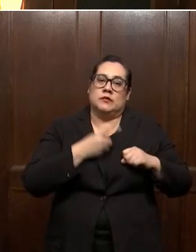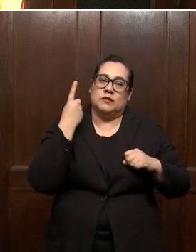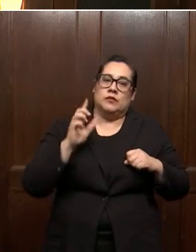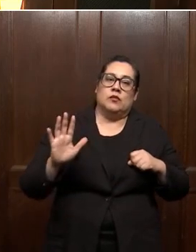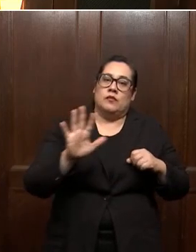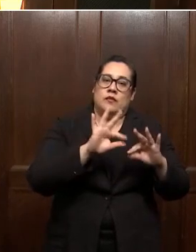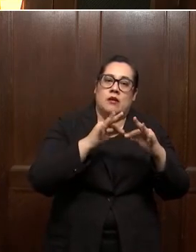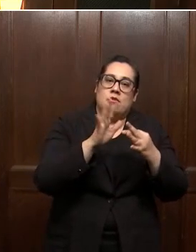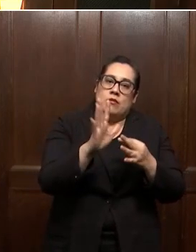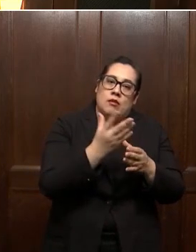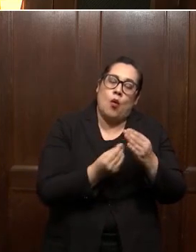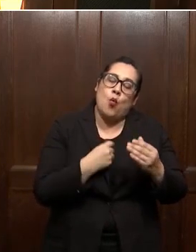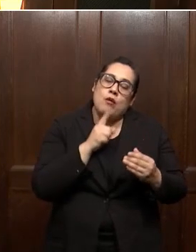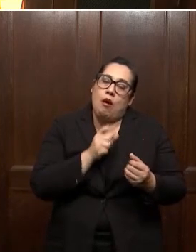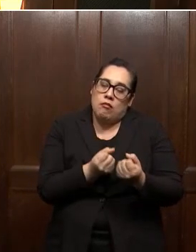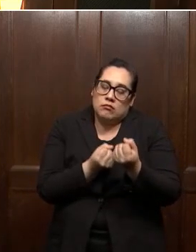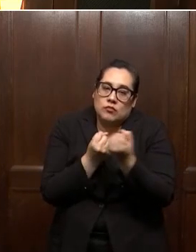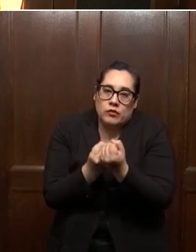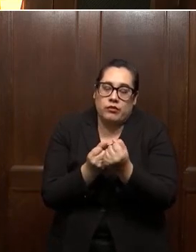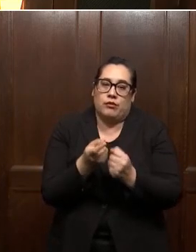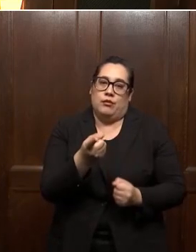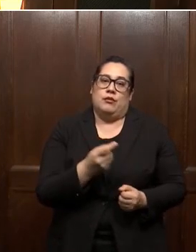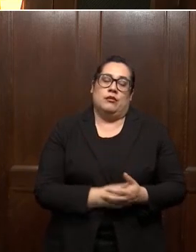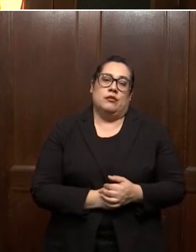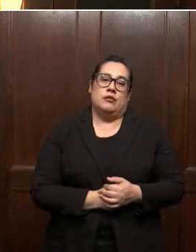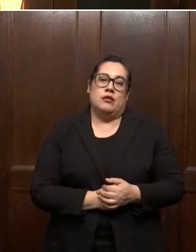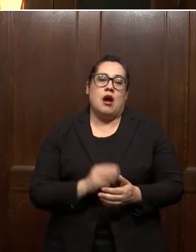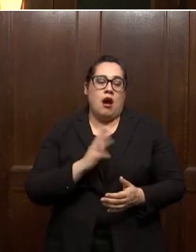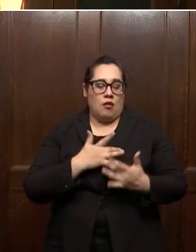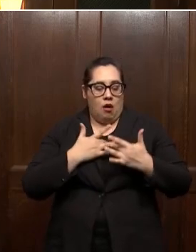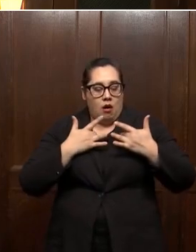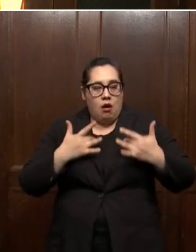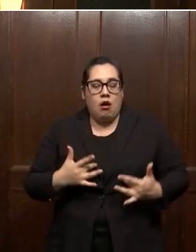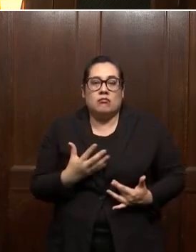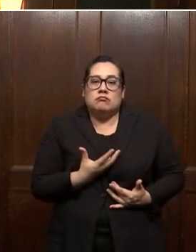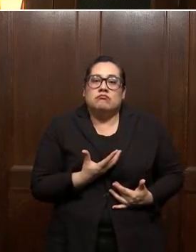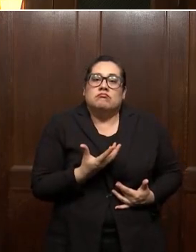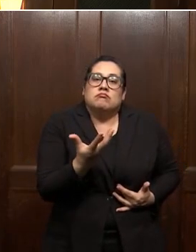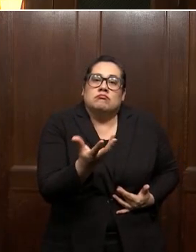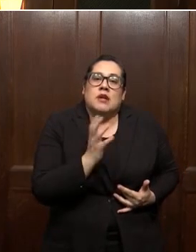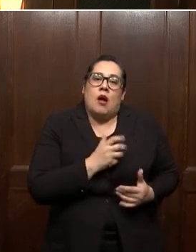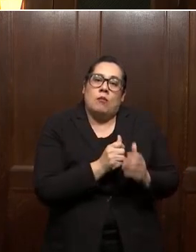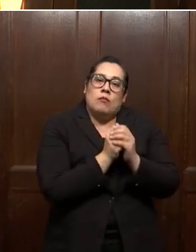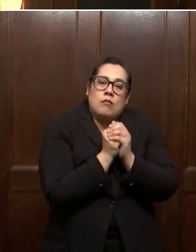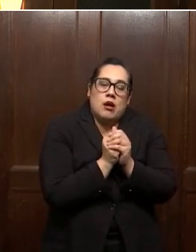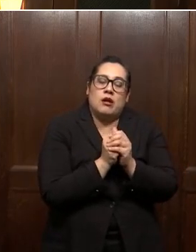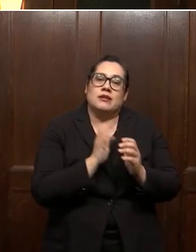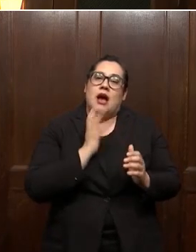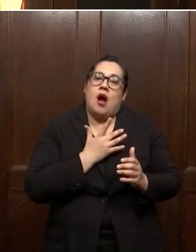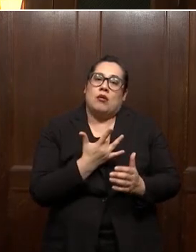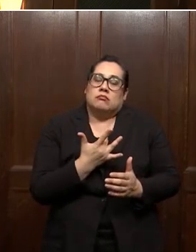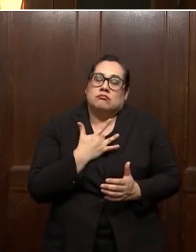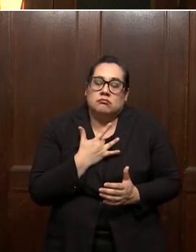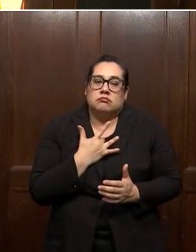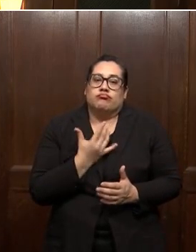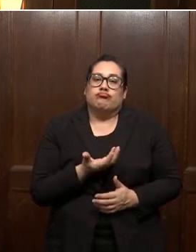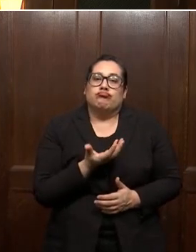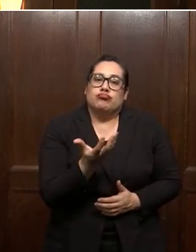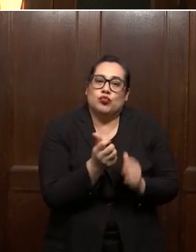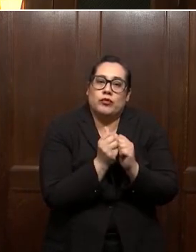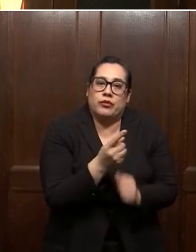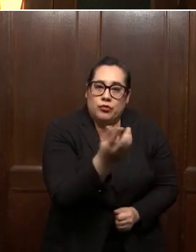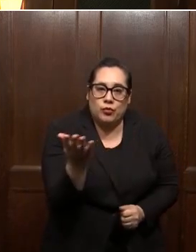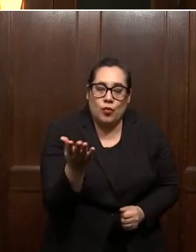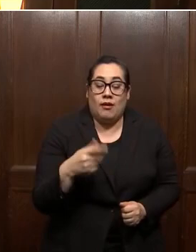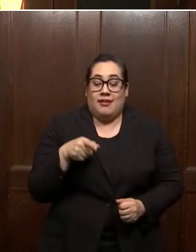somos contigo, estamos contigo, nuestros corazones, nuestras oraciones y nuestros sentimientos.